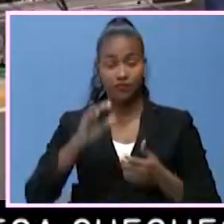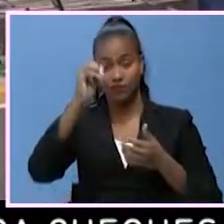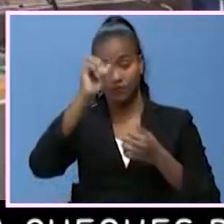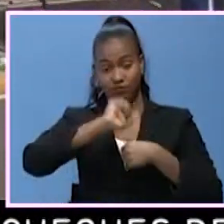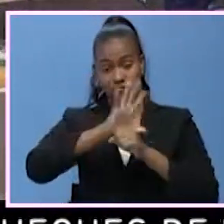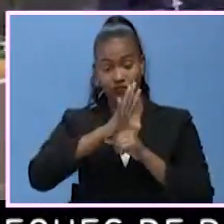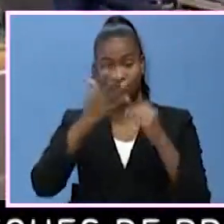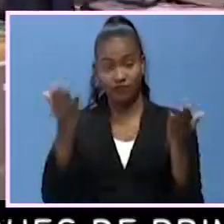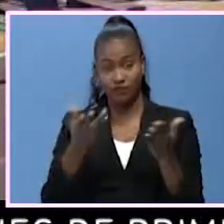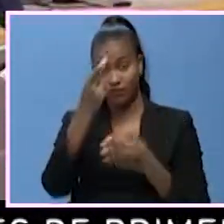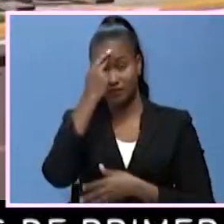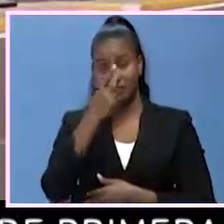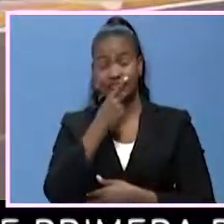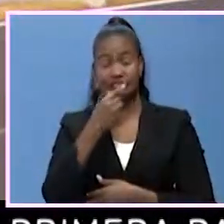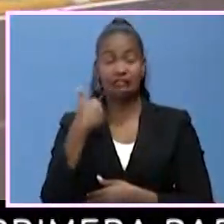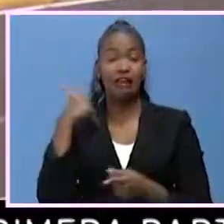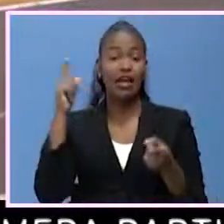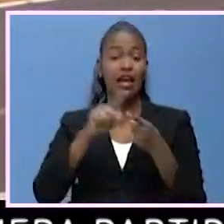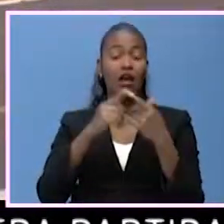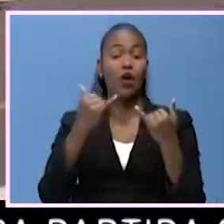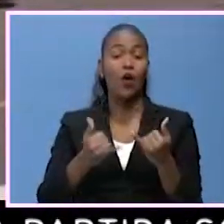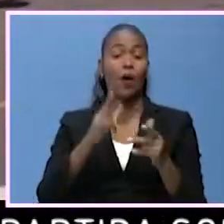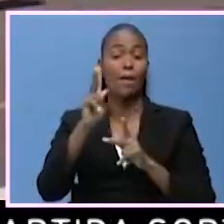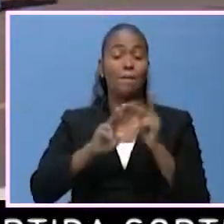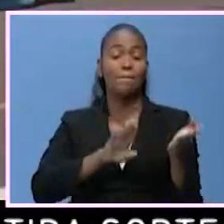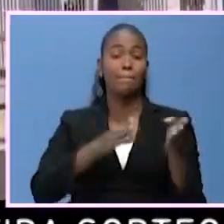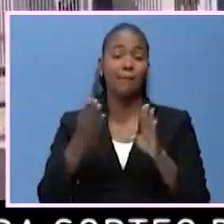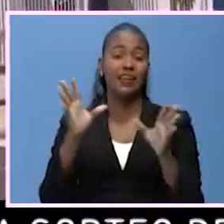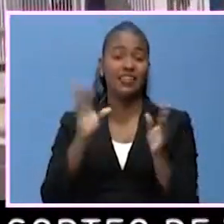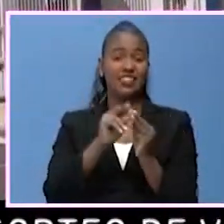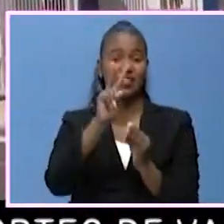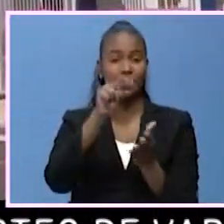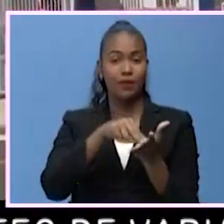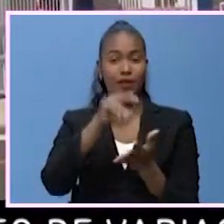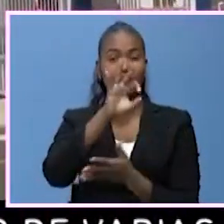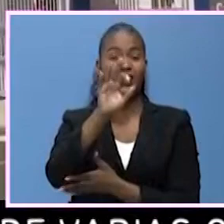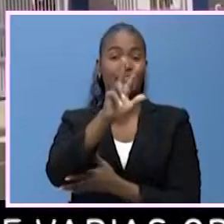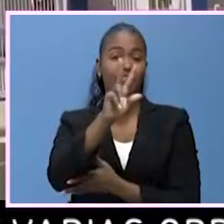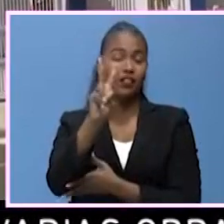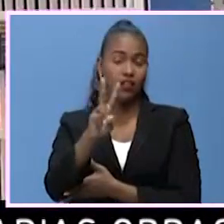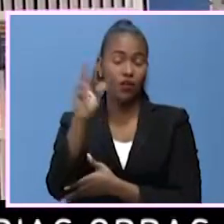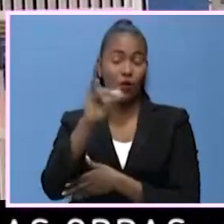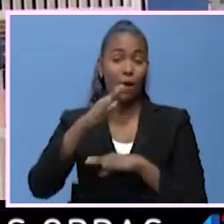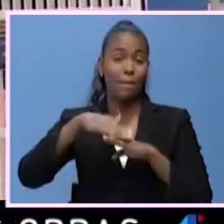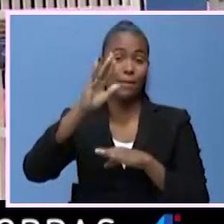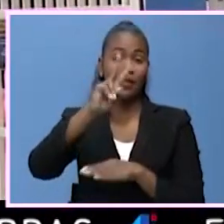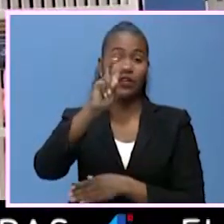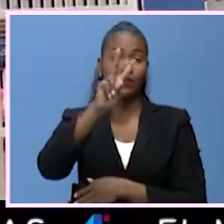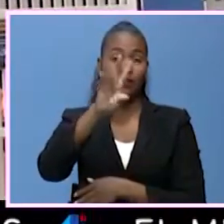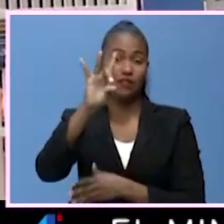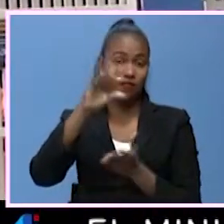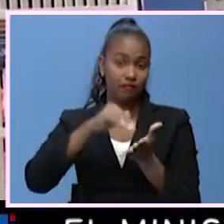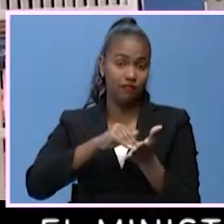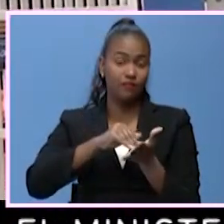en la República Dominicana ha dejado hasta el momento un saldo de 2.932 muertes y más de